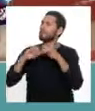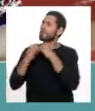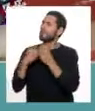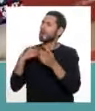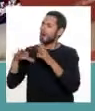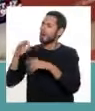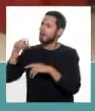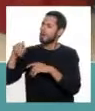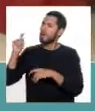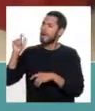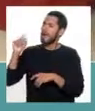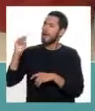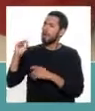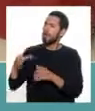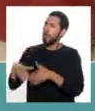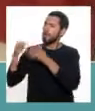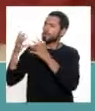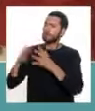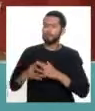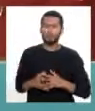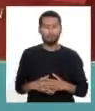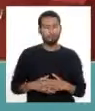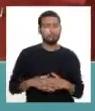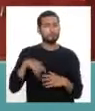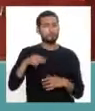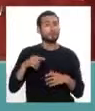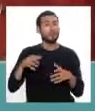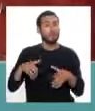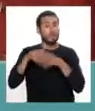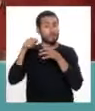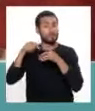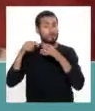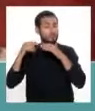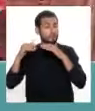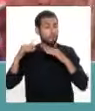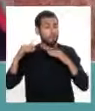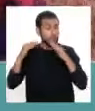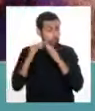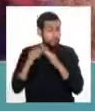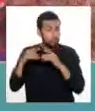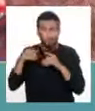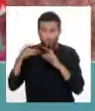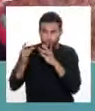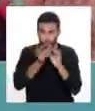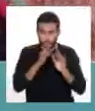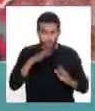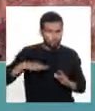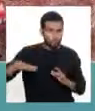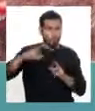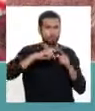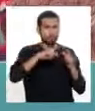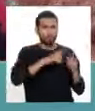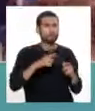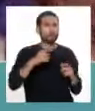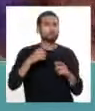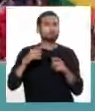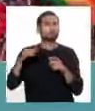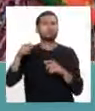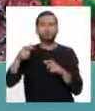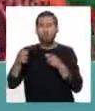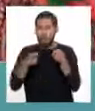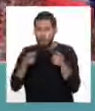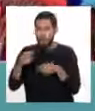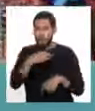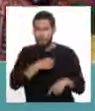tambo? Los tambos coordinan y articulan con todos los sectores del gobierno, con todos los